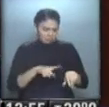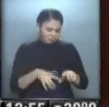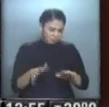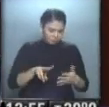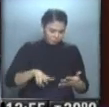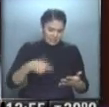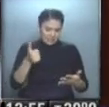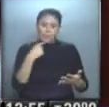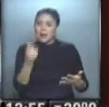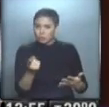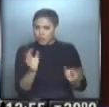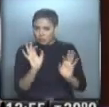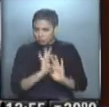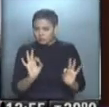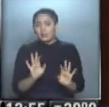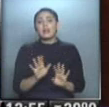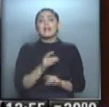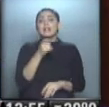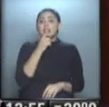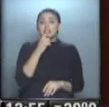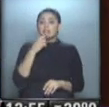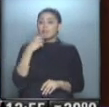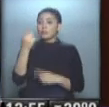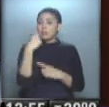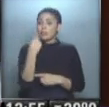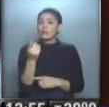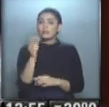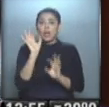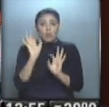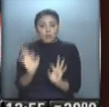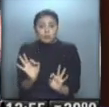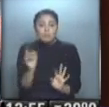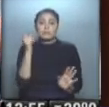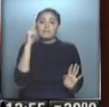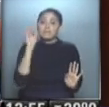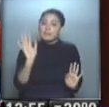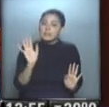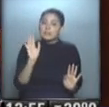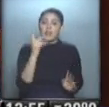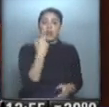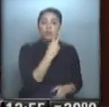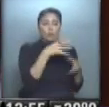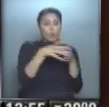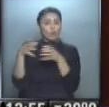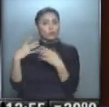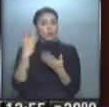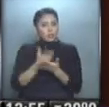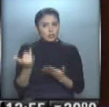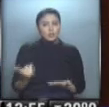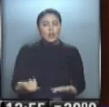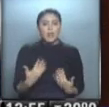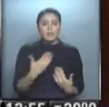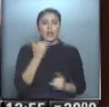6 preguntas, con el perito, pensamos que las partes tienen derecho